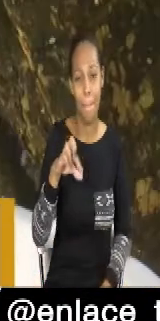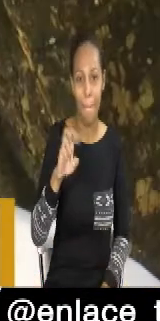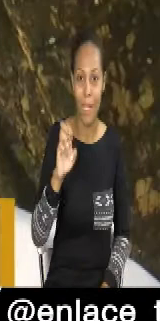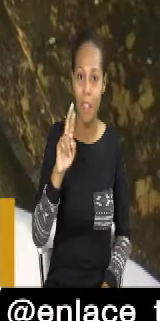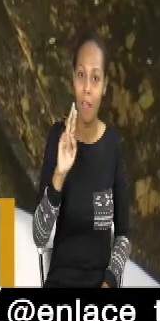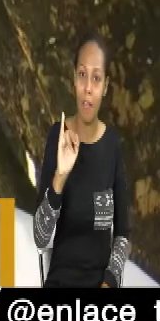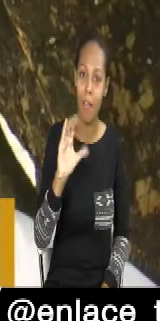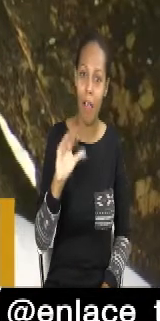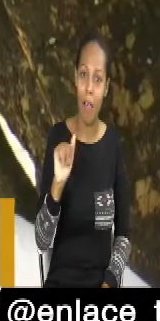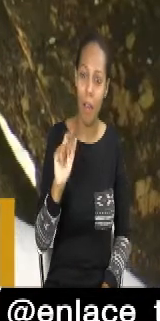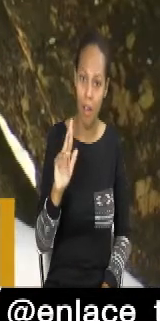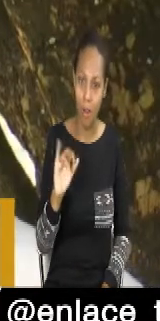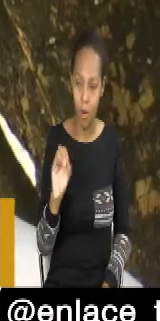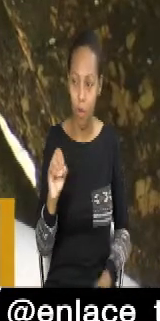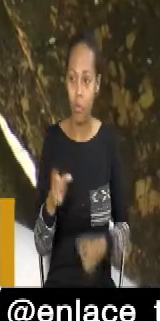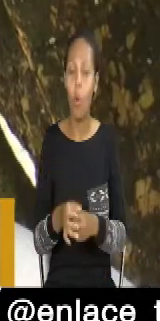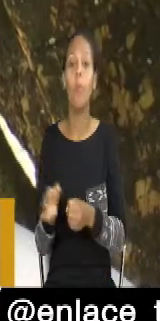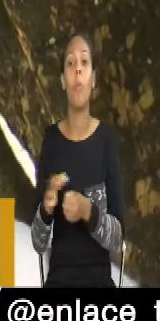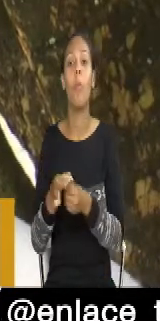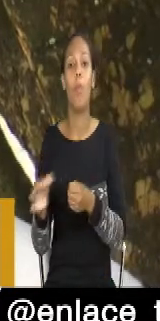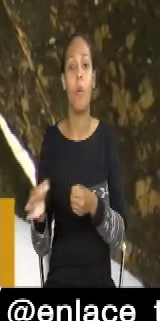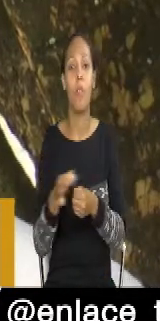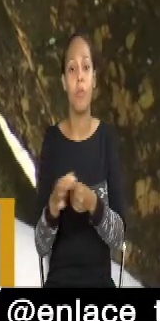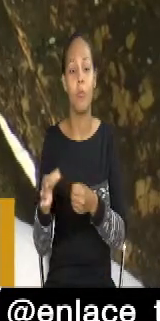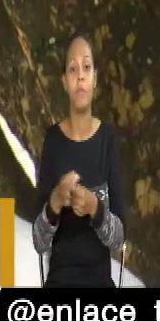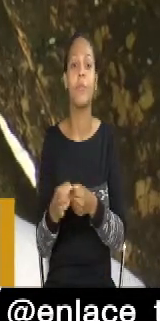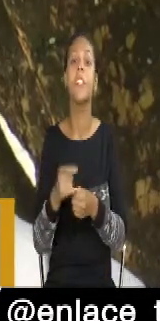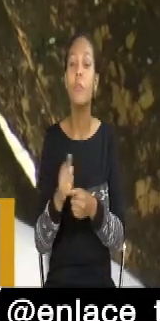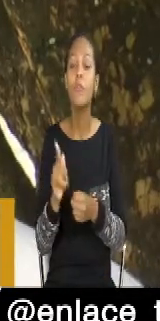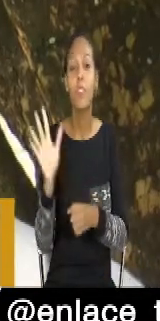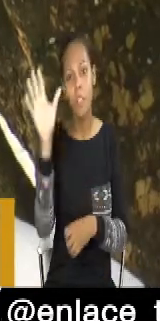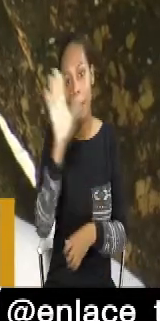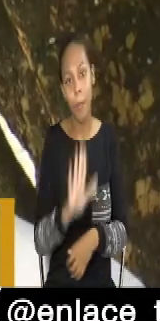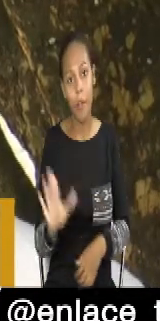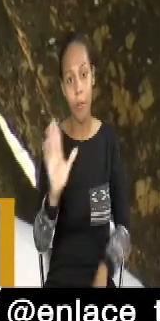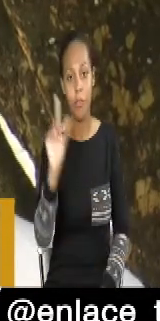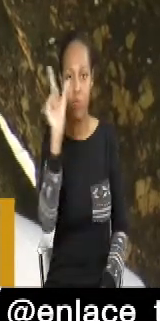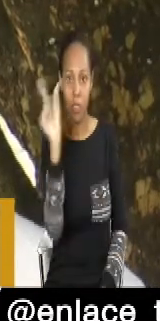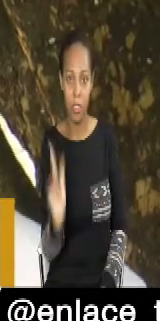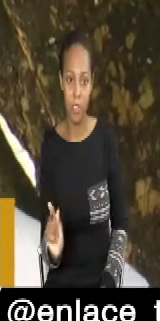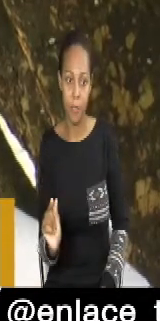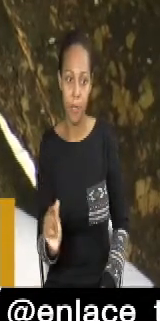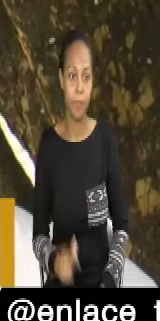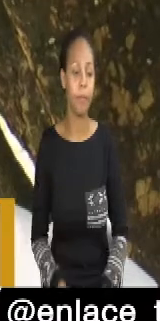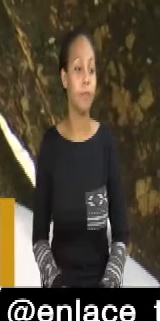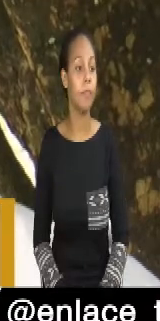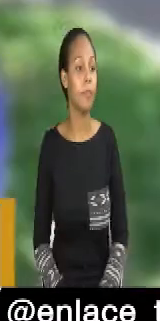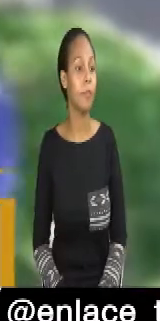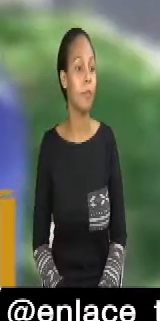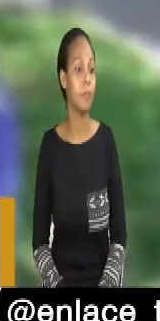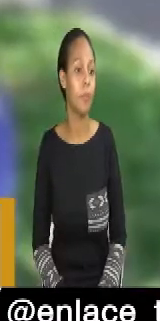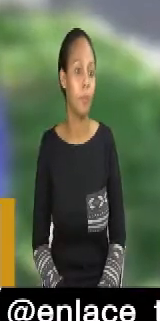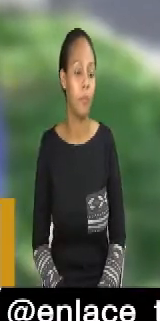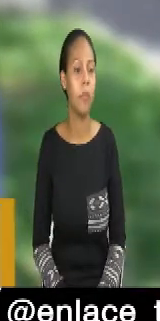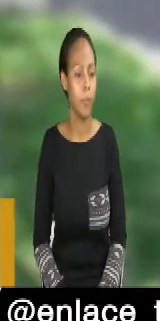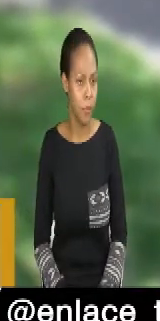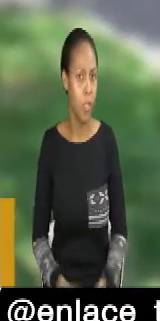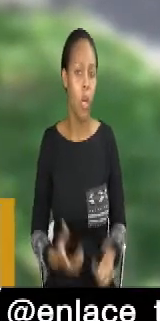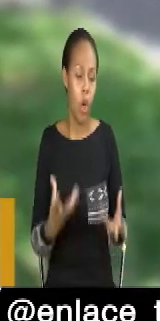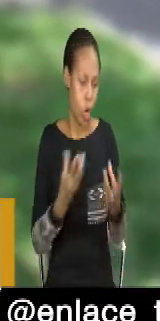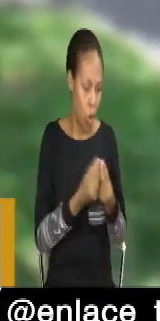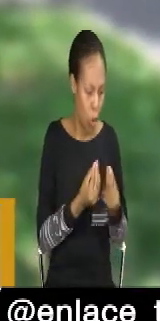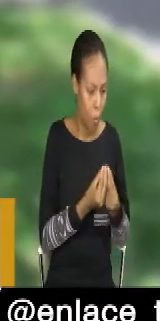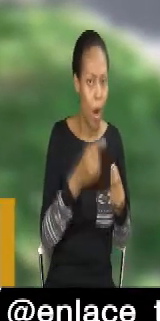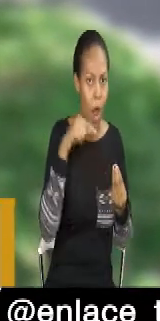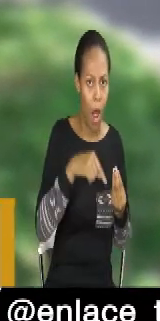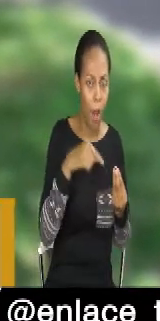hicimos un contacto con las diferentes instituciones o fuerzas policiales del departamento del Cesar